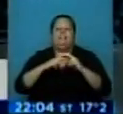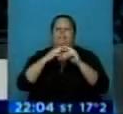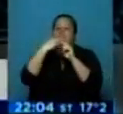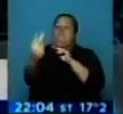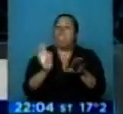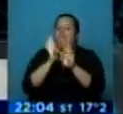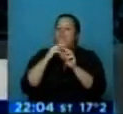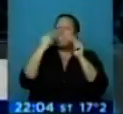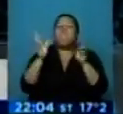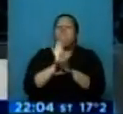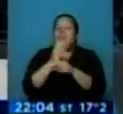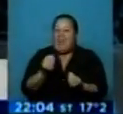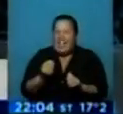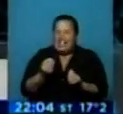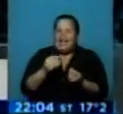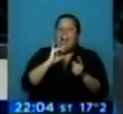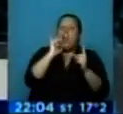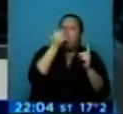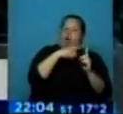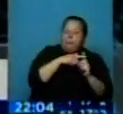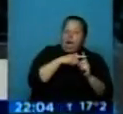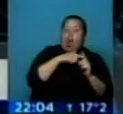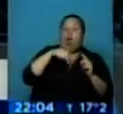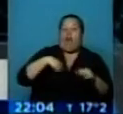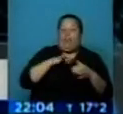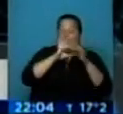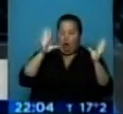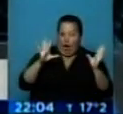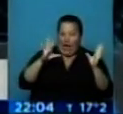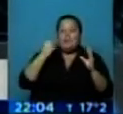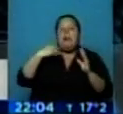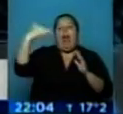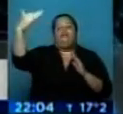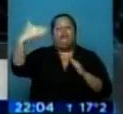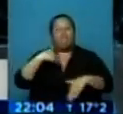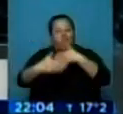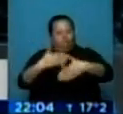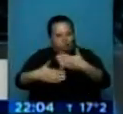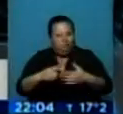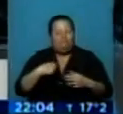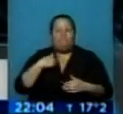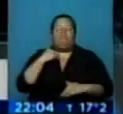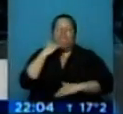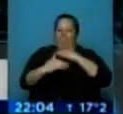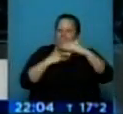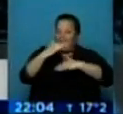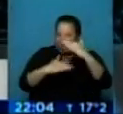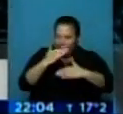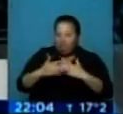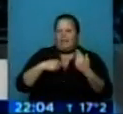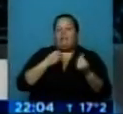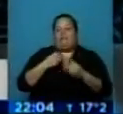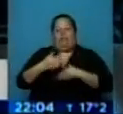puentes, puentes entre lo mejor de nuestra democracia y su futuro, entre el crecimiento y